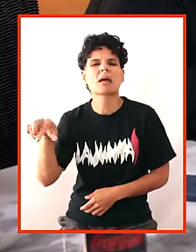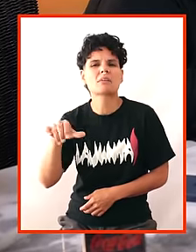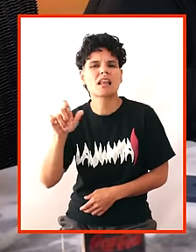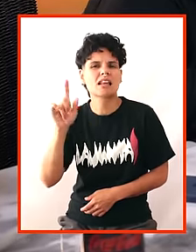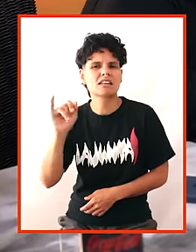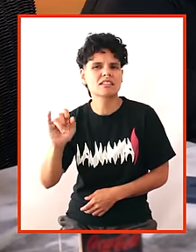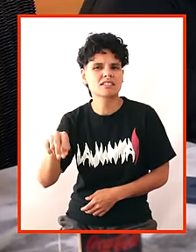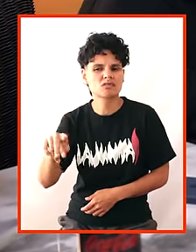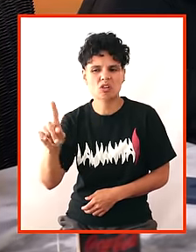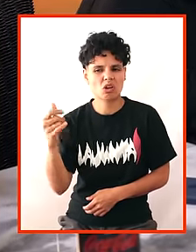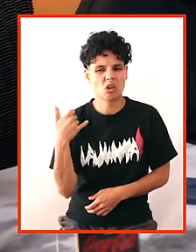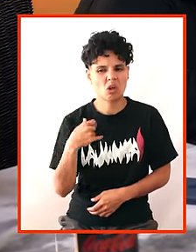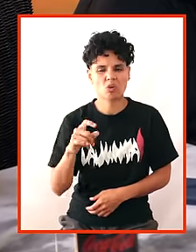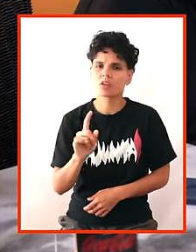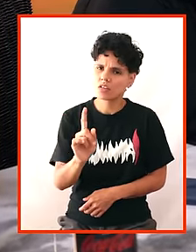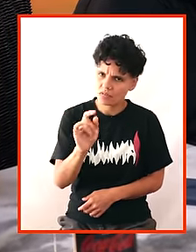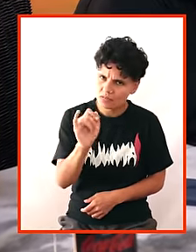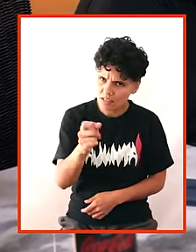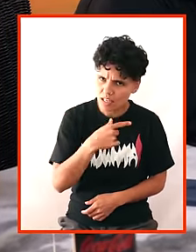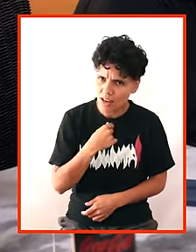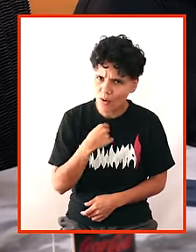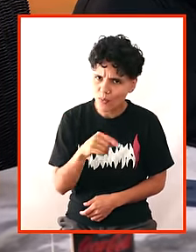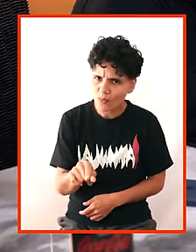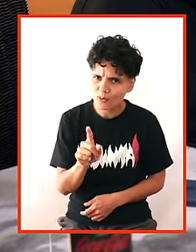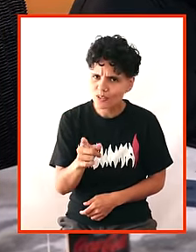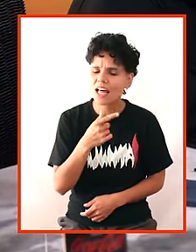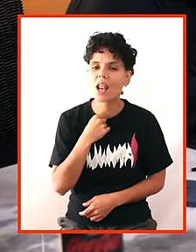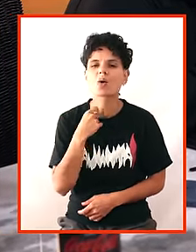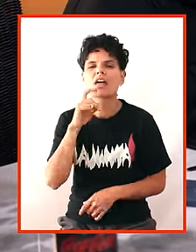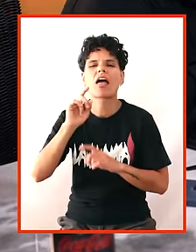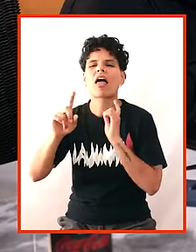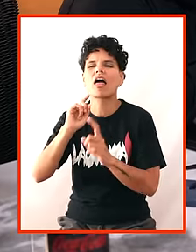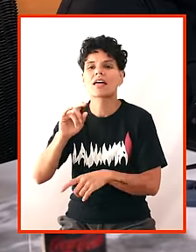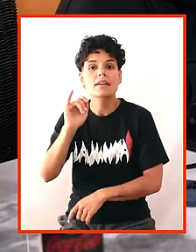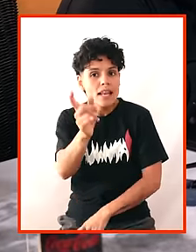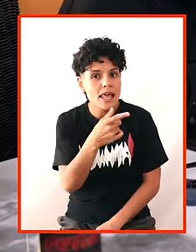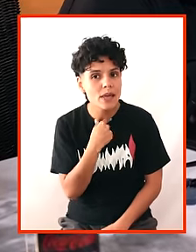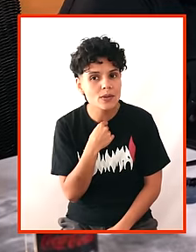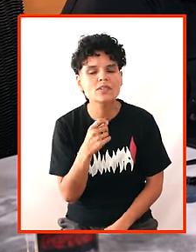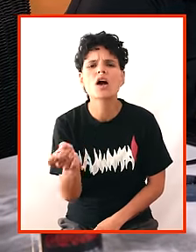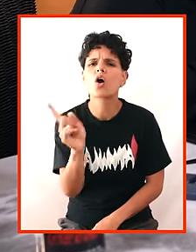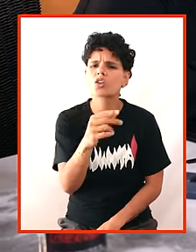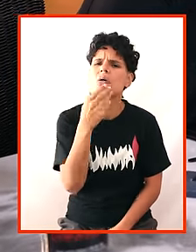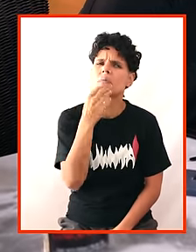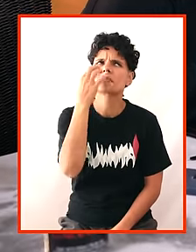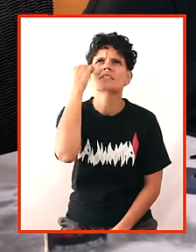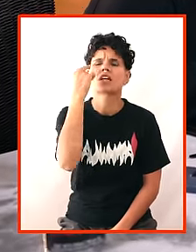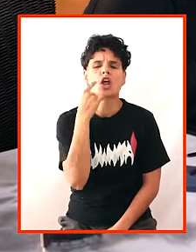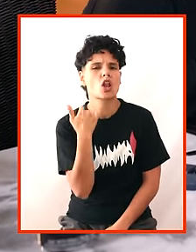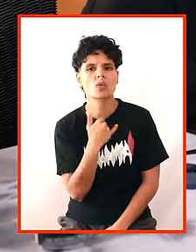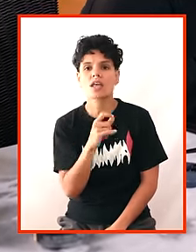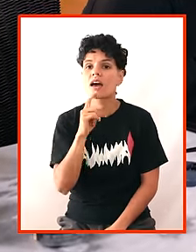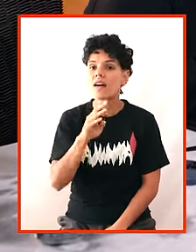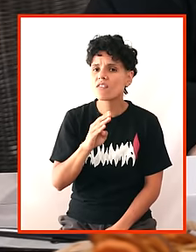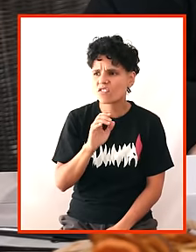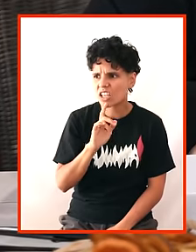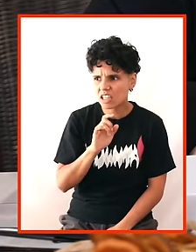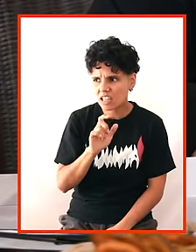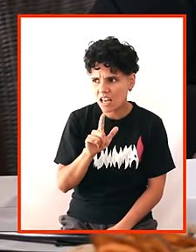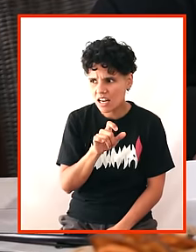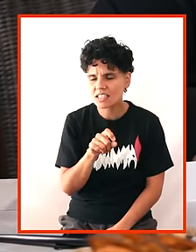todo. ¿Cachai? Ah, como. Sí, le gusta la música. Sí, le gusta la música. Claro, bueno. ¿Los Beatles? No, le gusta todo, sí.